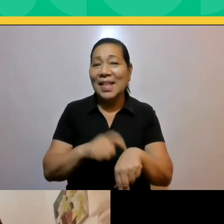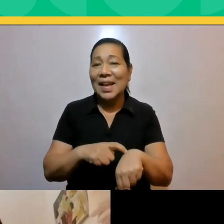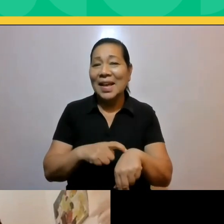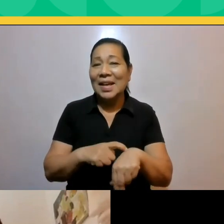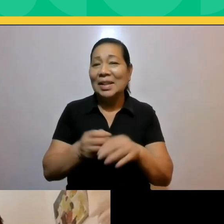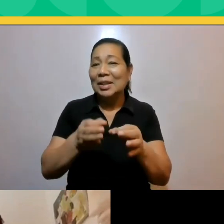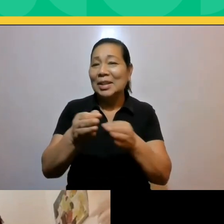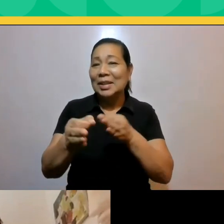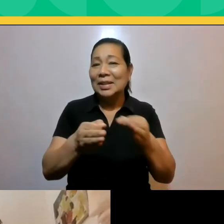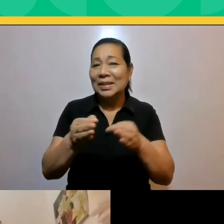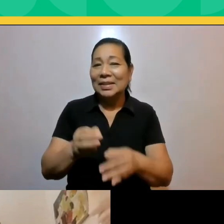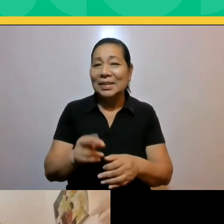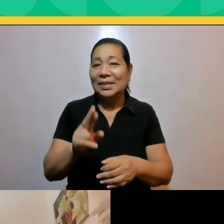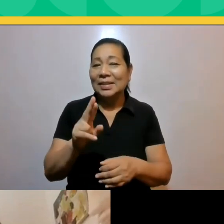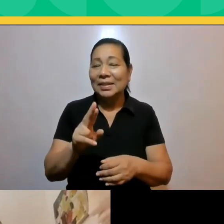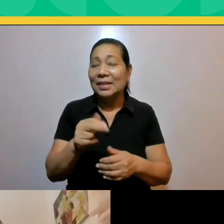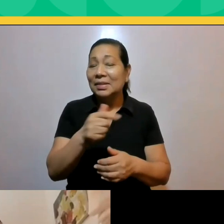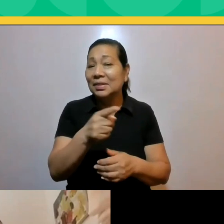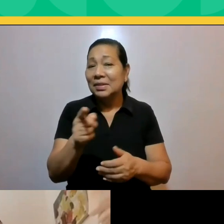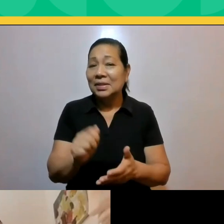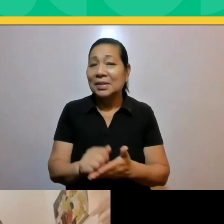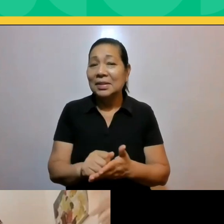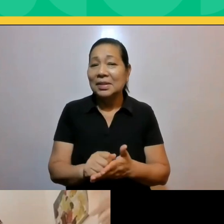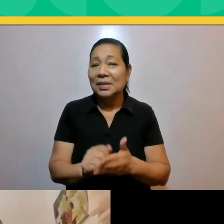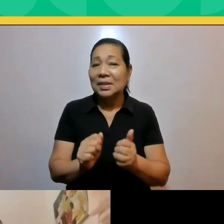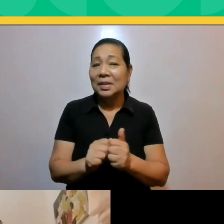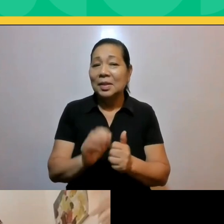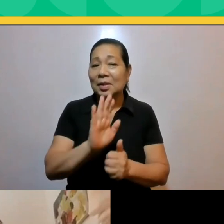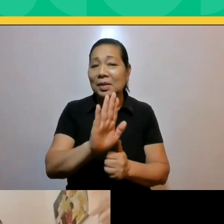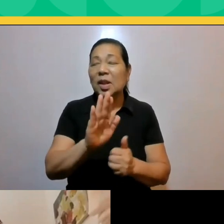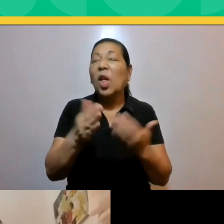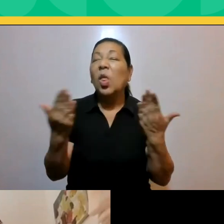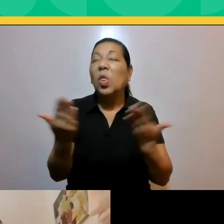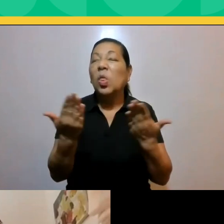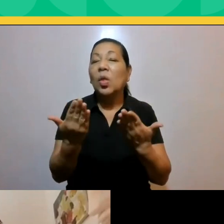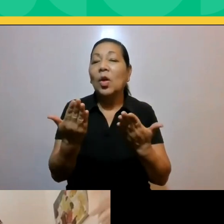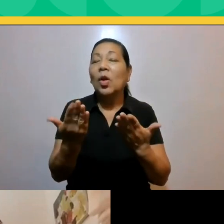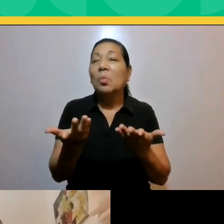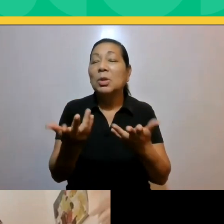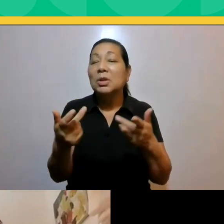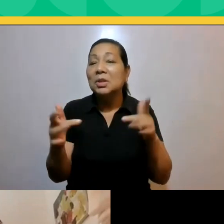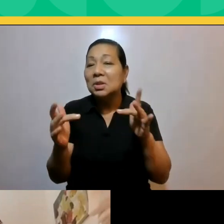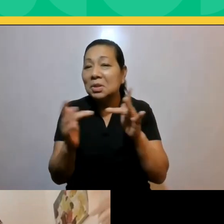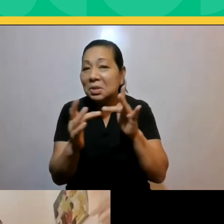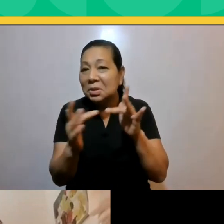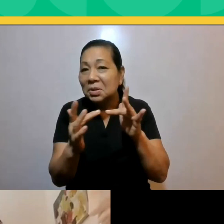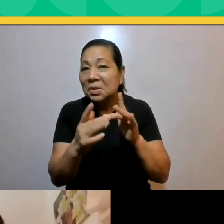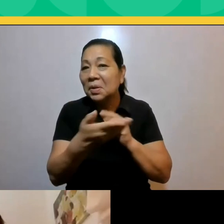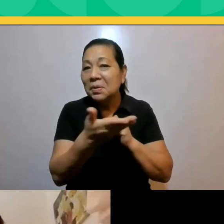la explicación. En caso quieran contactarse con usted, ¿dónde le pueden seguir? ¿A dónde